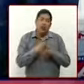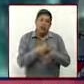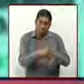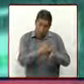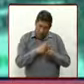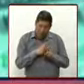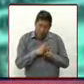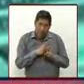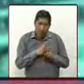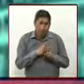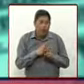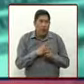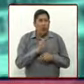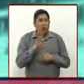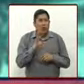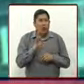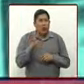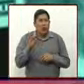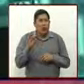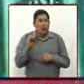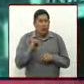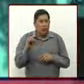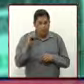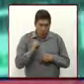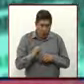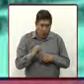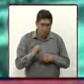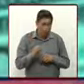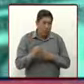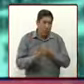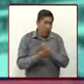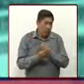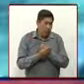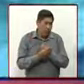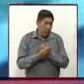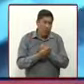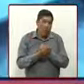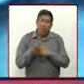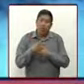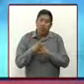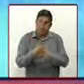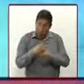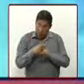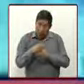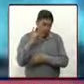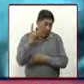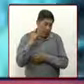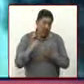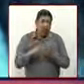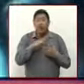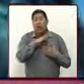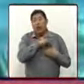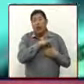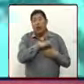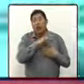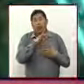créditos, el 99% en el sistema financiero están en bolivianos. En los ahorros,